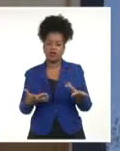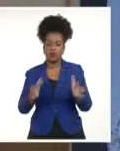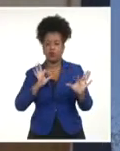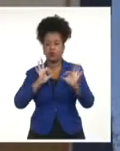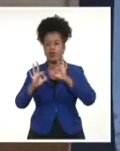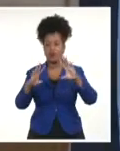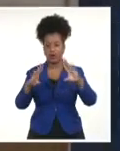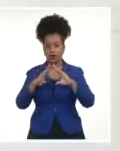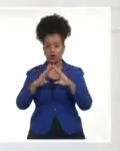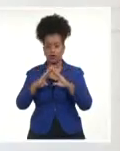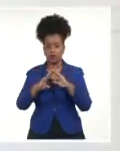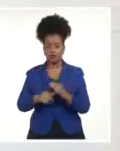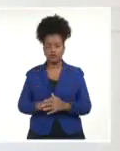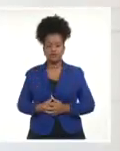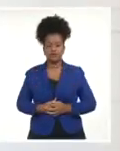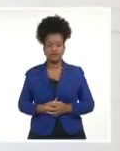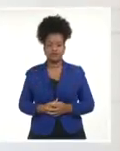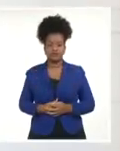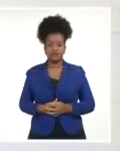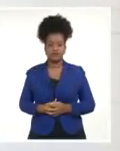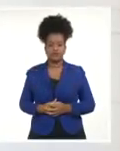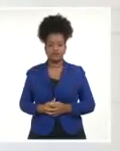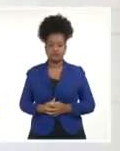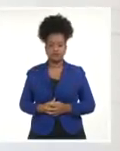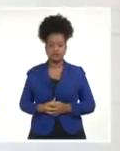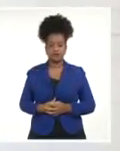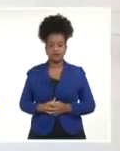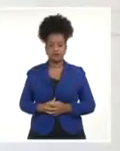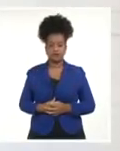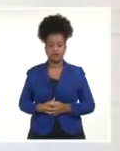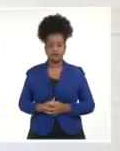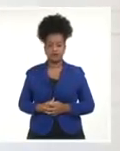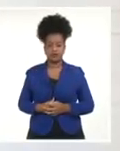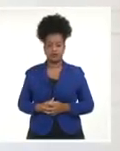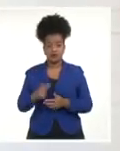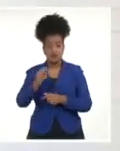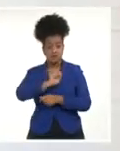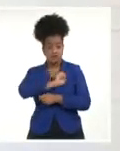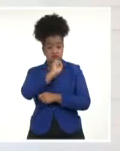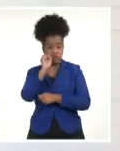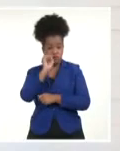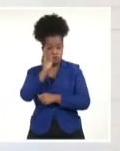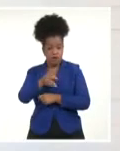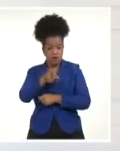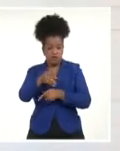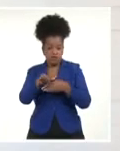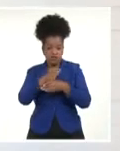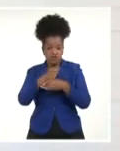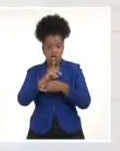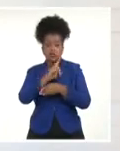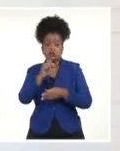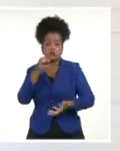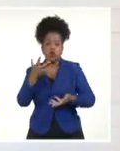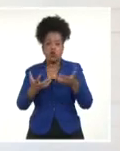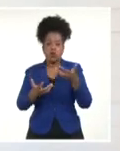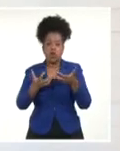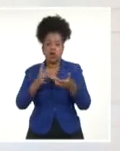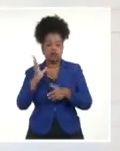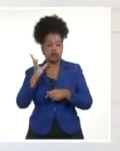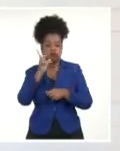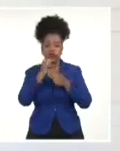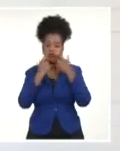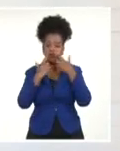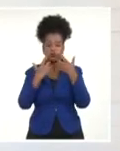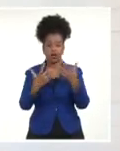Todo esto tributa positivamente en seguir consolidando a Cienfuegos como la perla de Cuba. Esta es una arquitectura